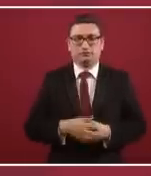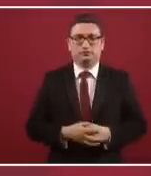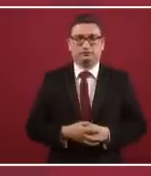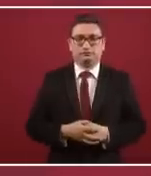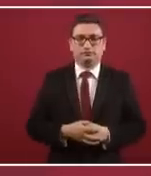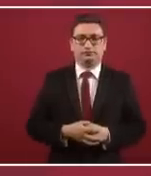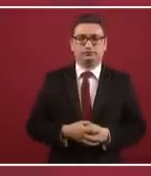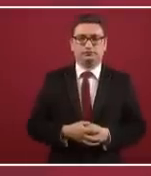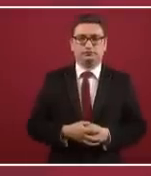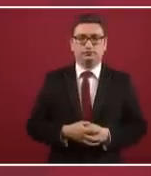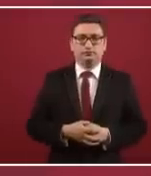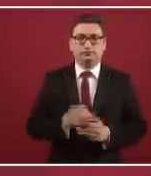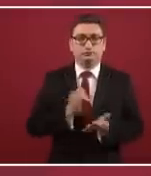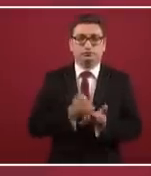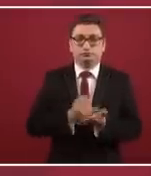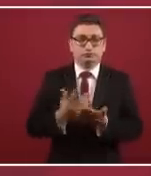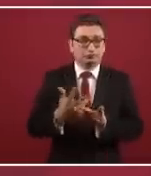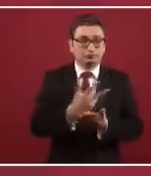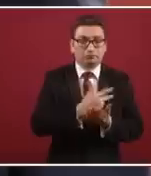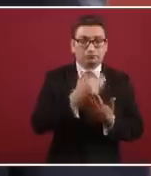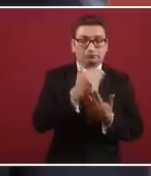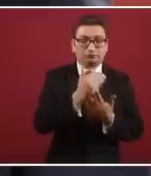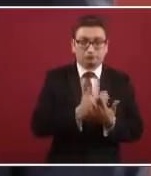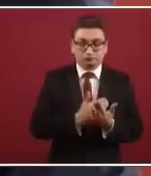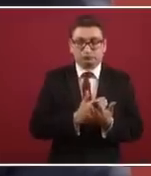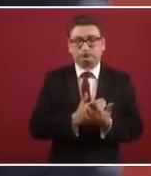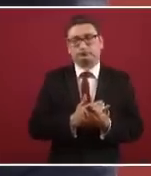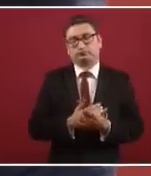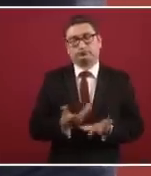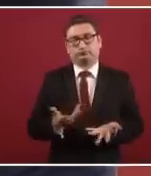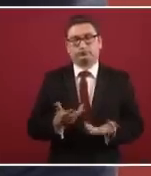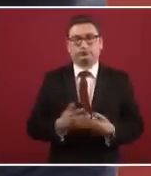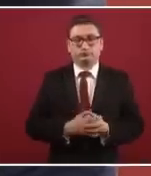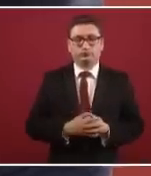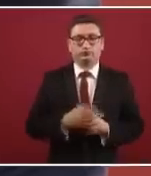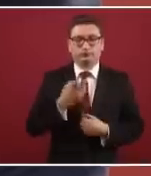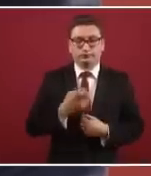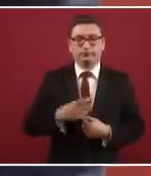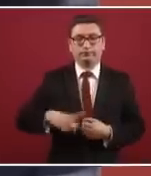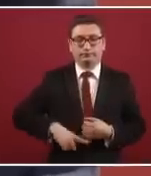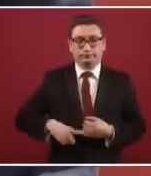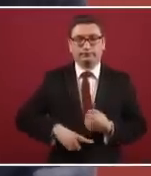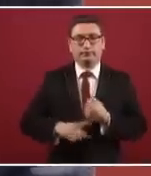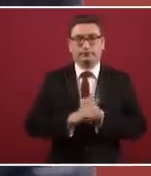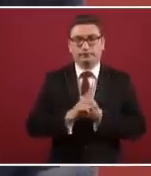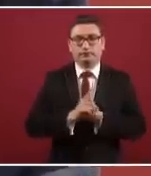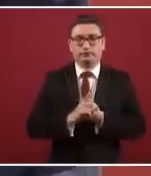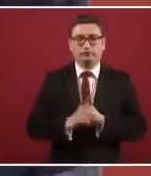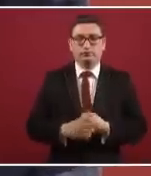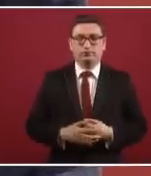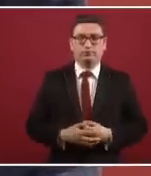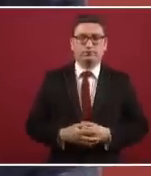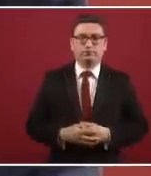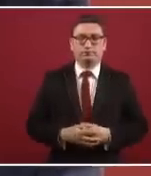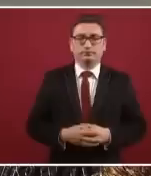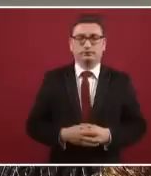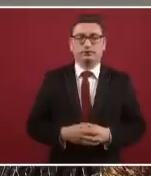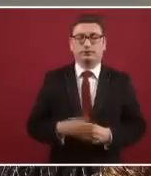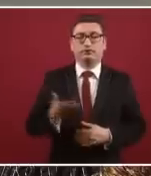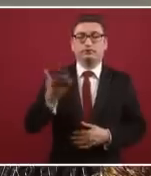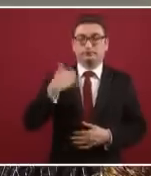menos recaudación, y entonces el gobierno tendría, como lo